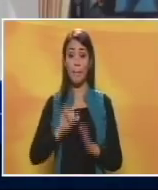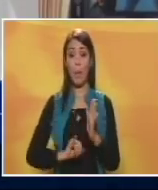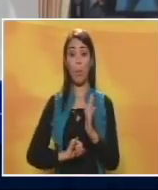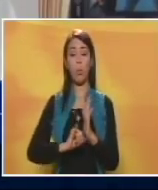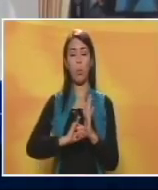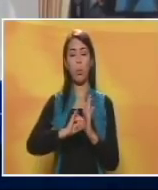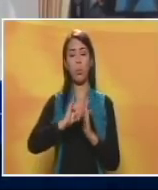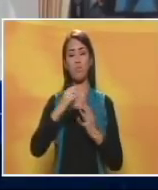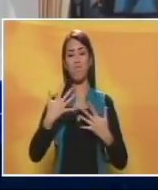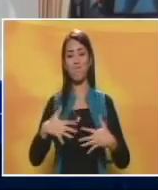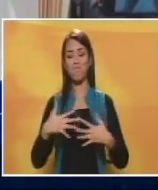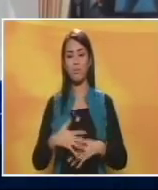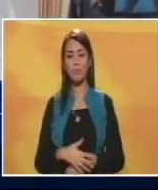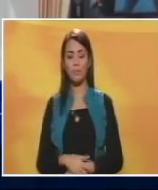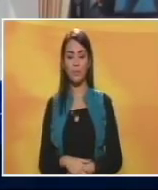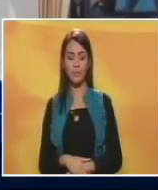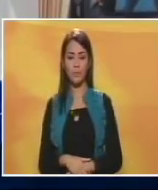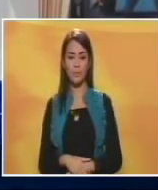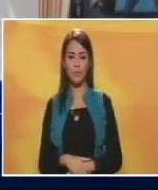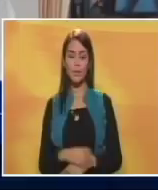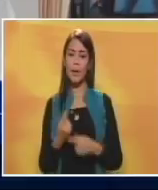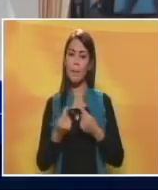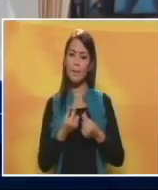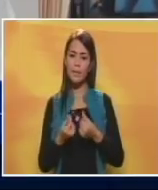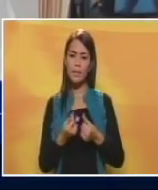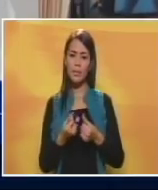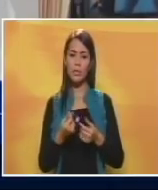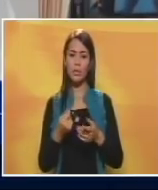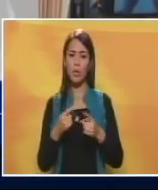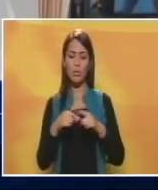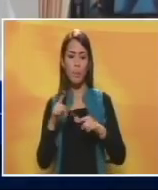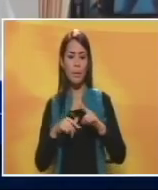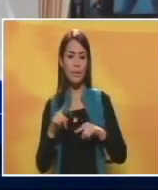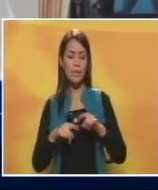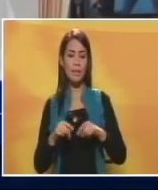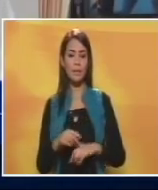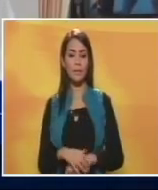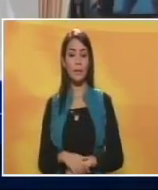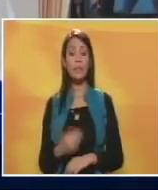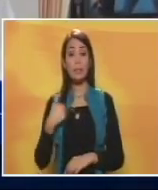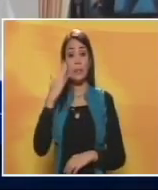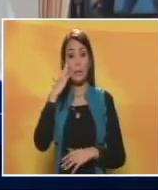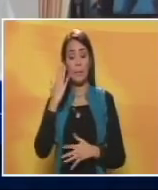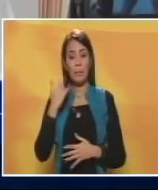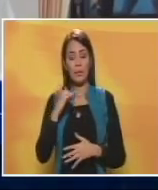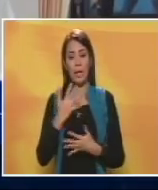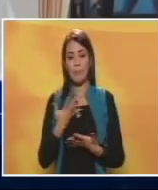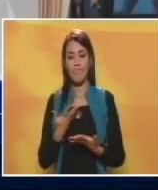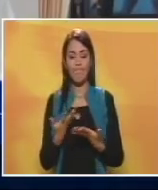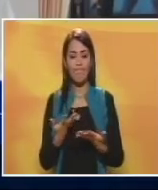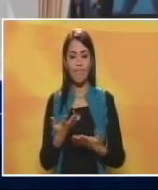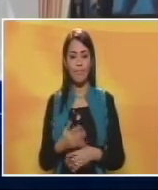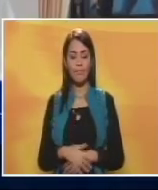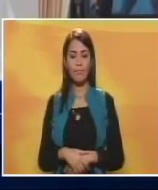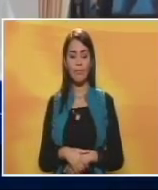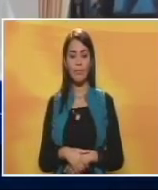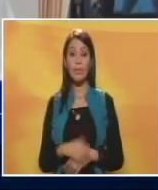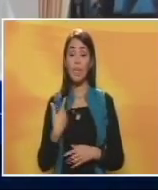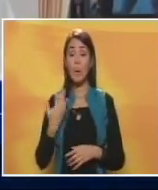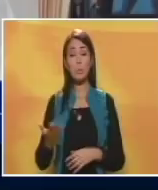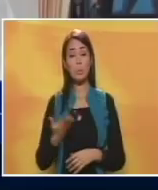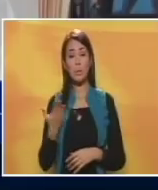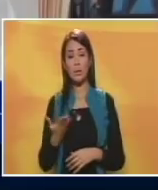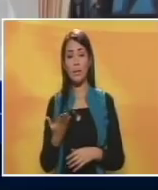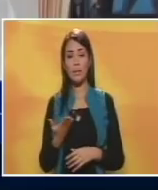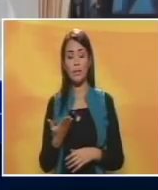Con respecto a lo que es el suministro de los insumos básicos, sabemos que tenemos todavía un rezago muy importante con respecto